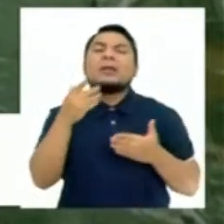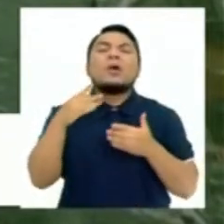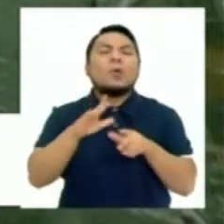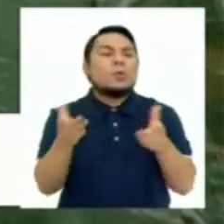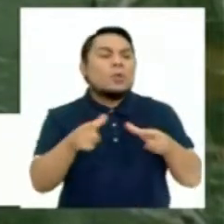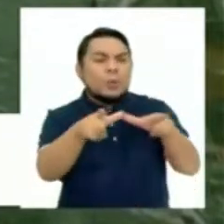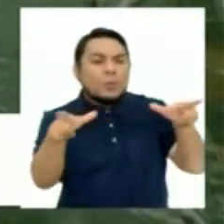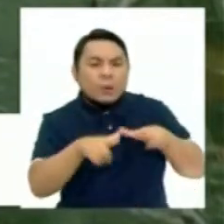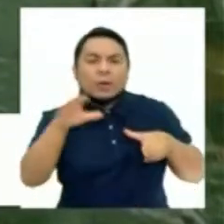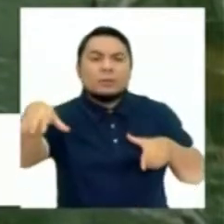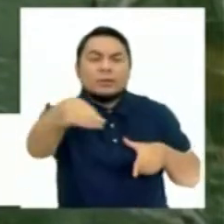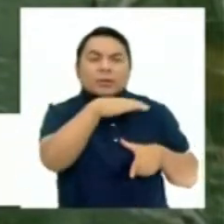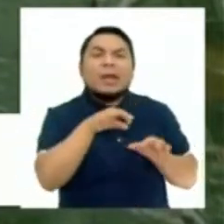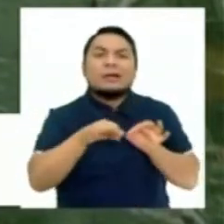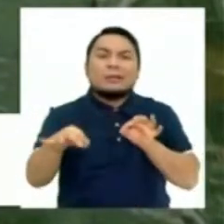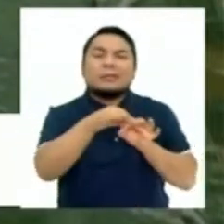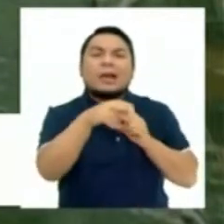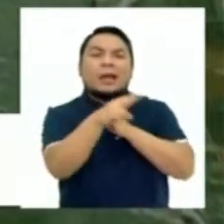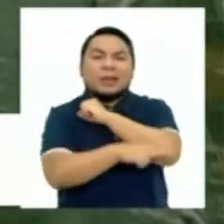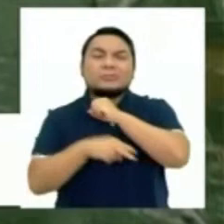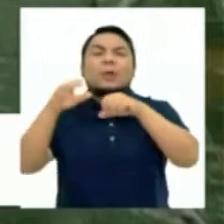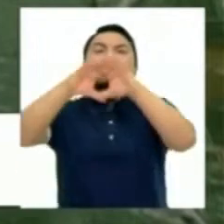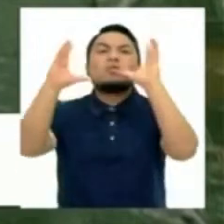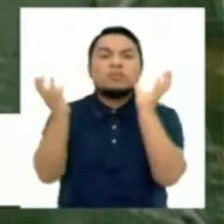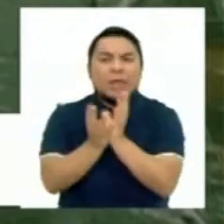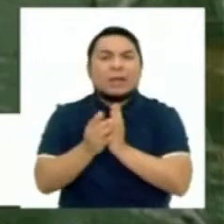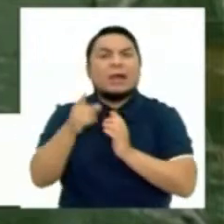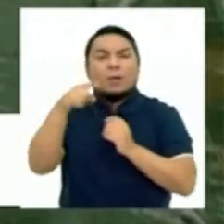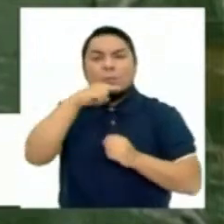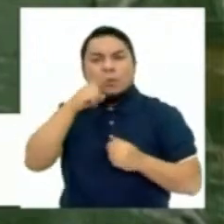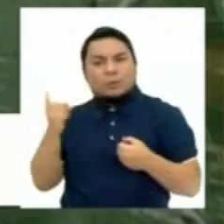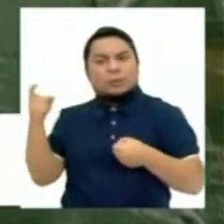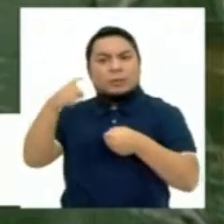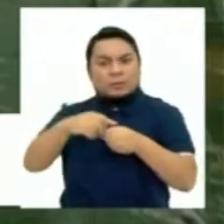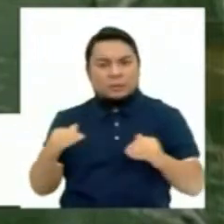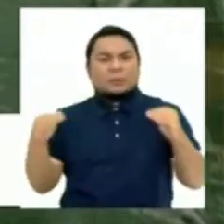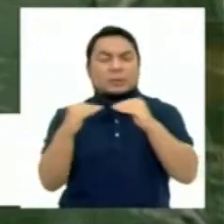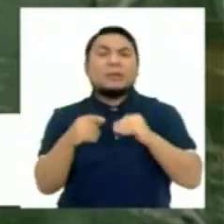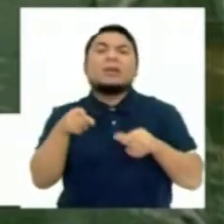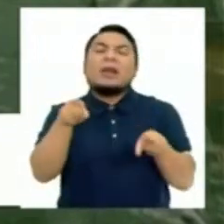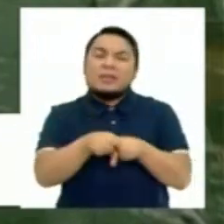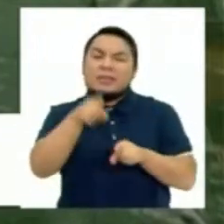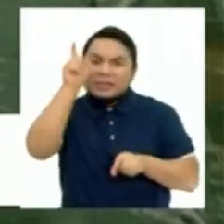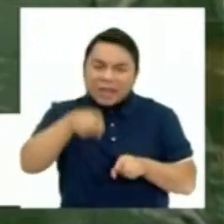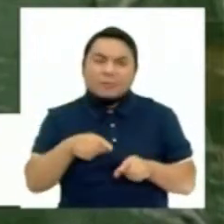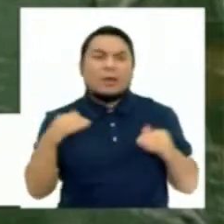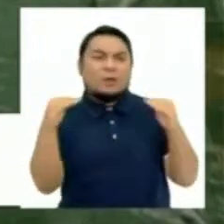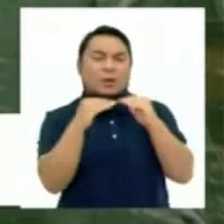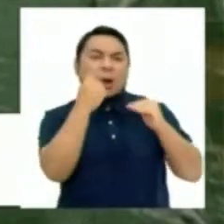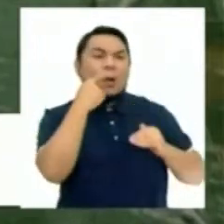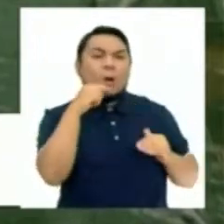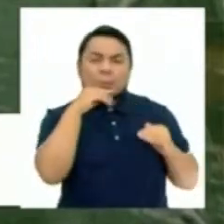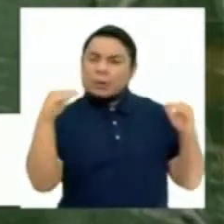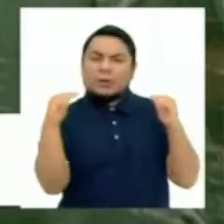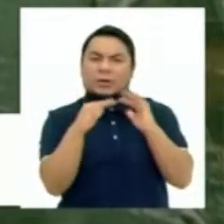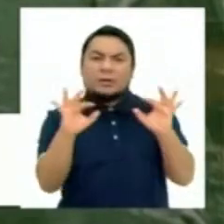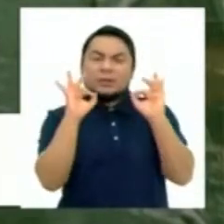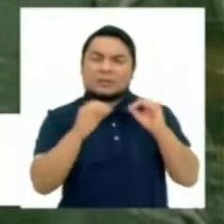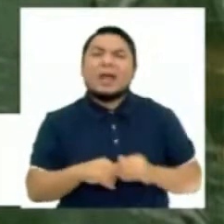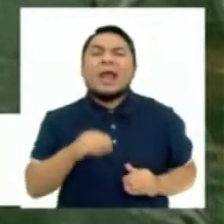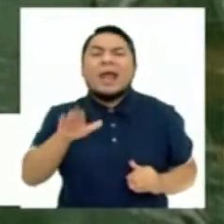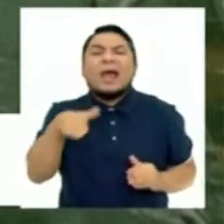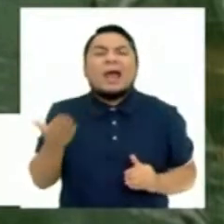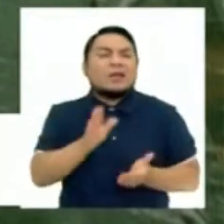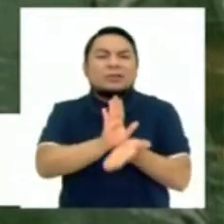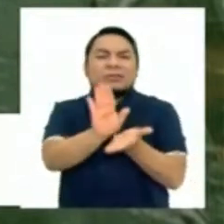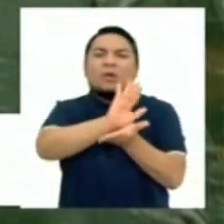ámbitos locales, regionales, nacionales y mundiales. Debemos establecer una equidad de género concreta. Hay que